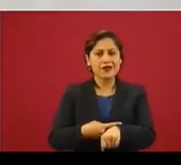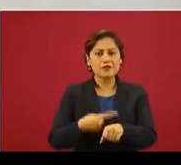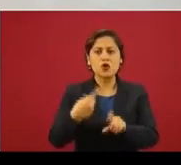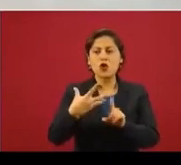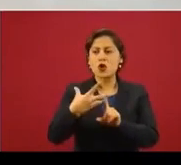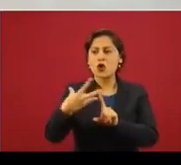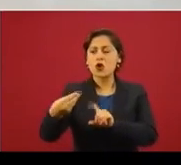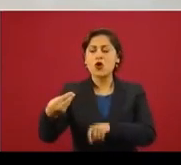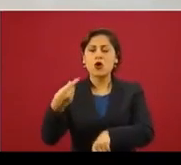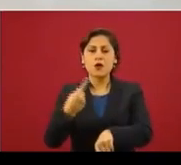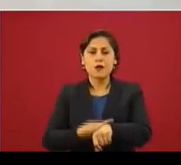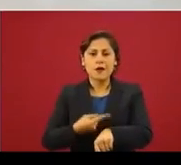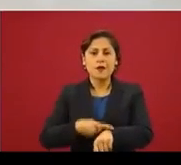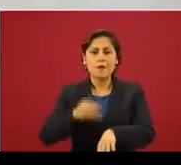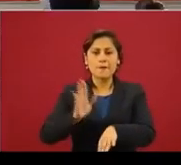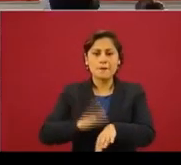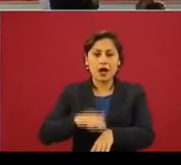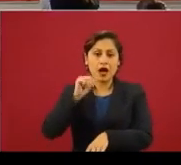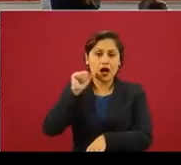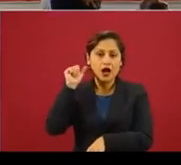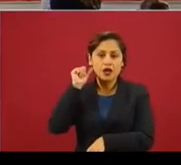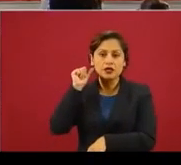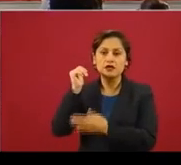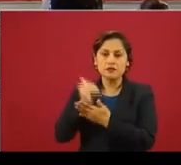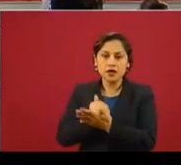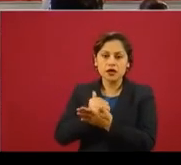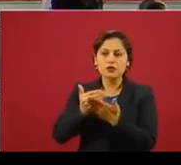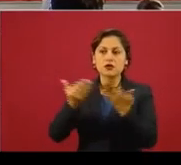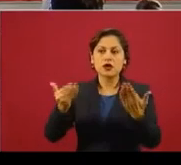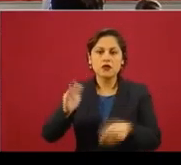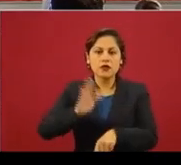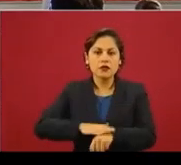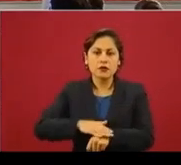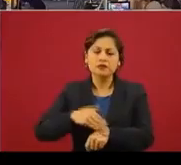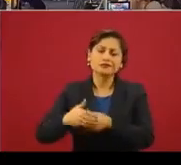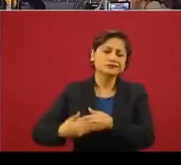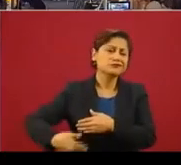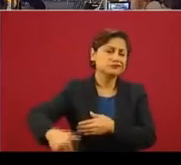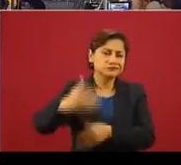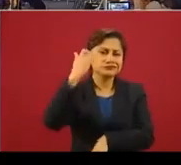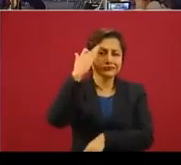hoy que ayer. Todavía va a ocurrir. Gracias por su pregunta, Carlos.